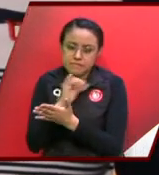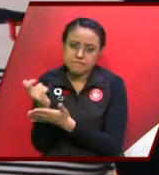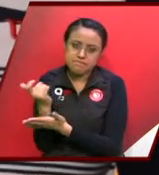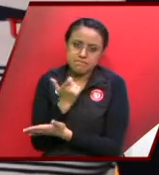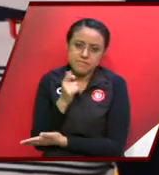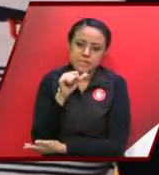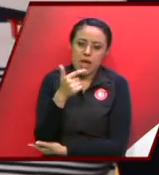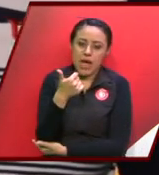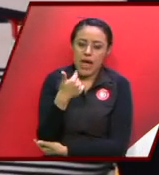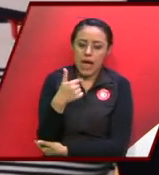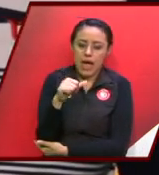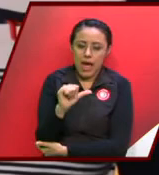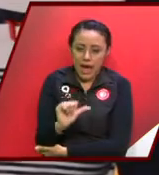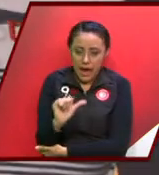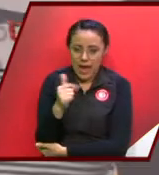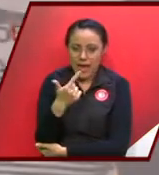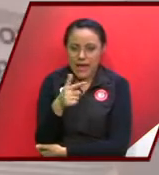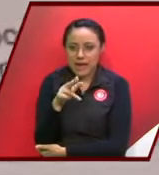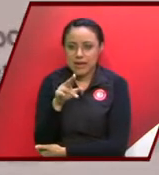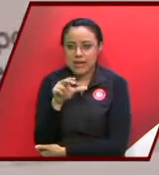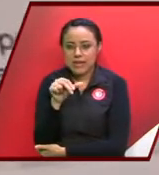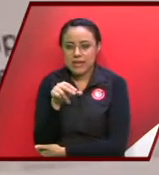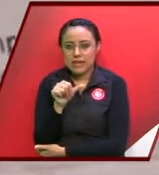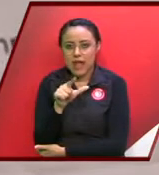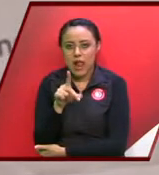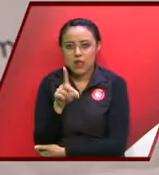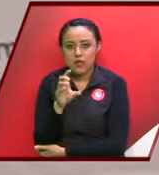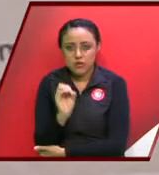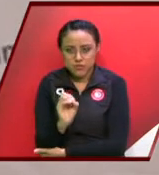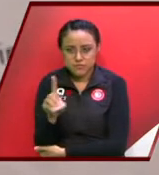aguinaldo, mi patrón, el señor José